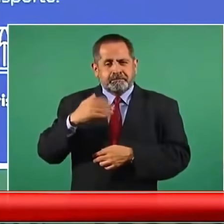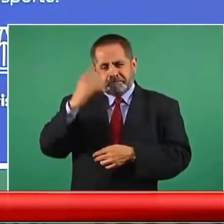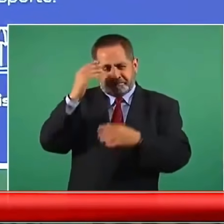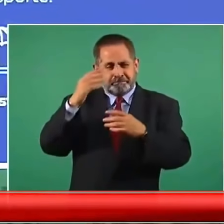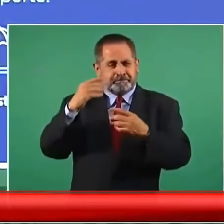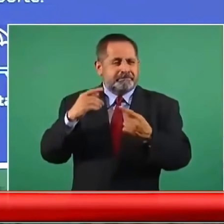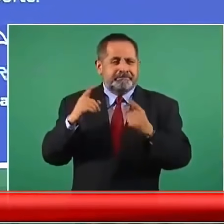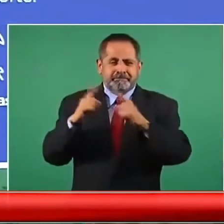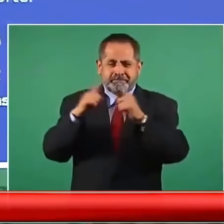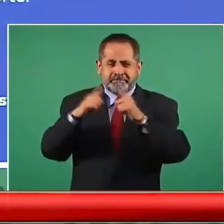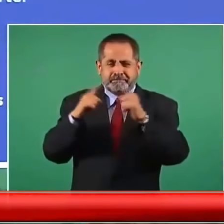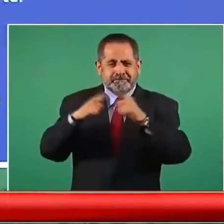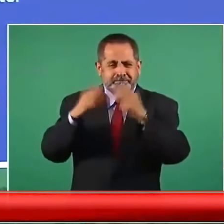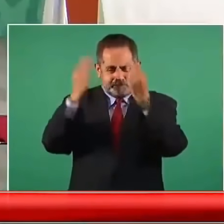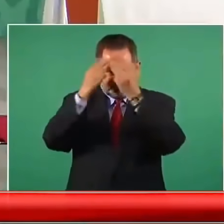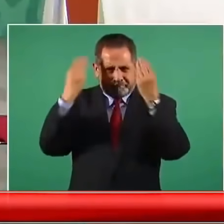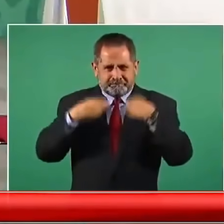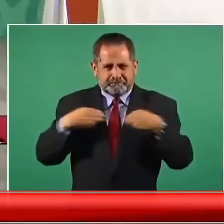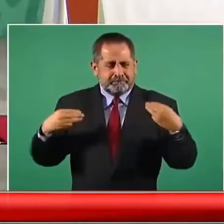Y luego Chichen Itza,